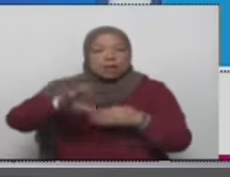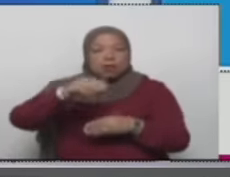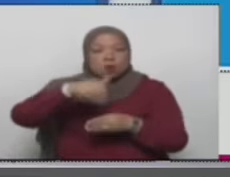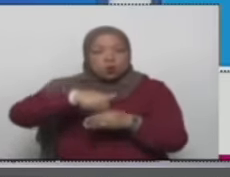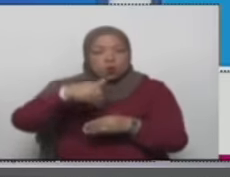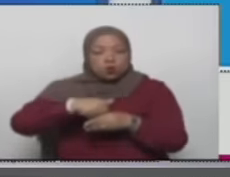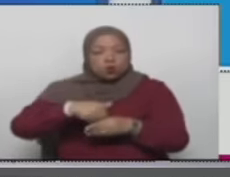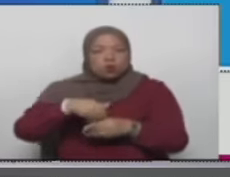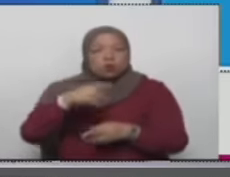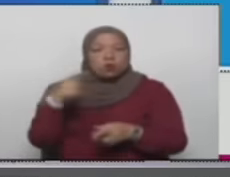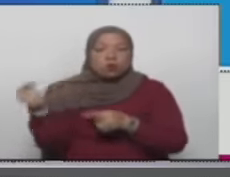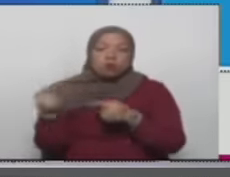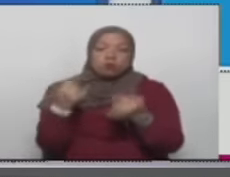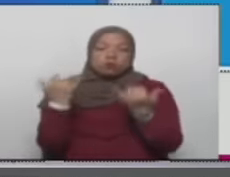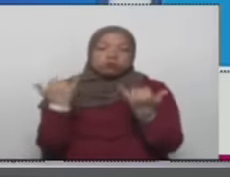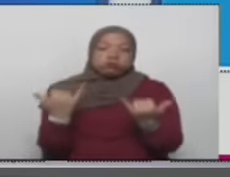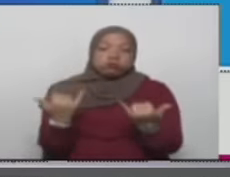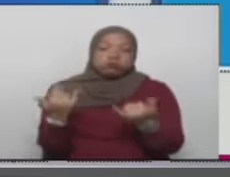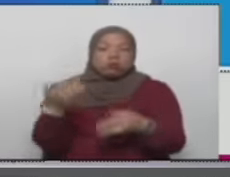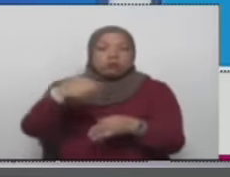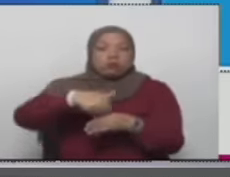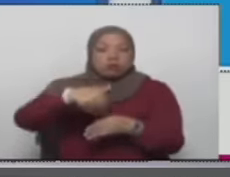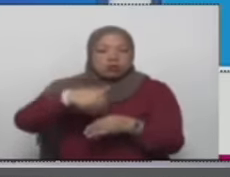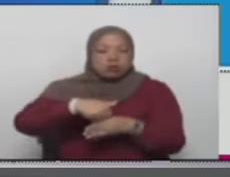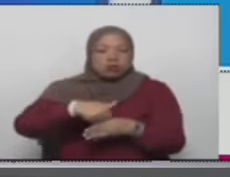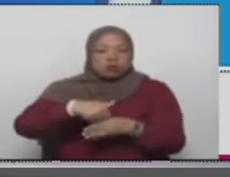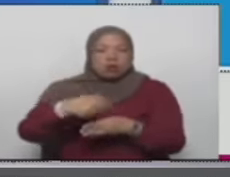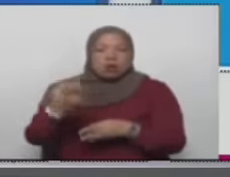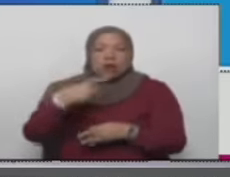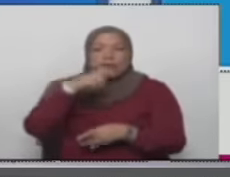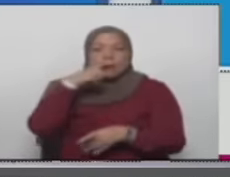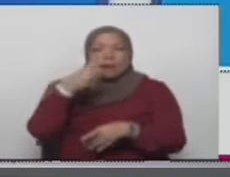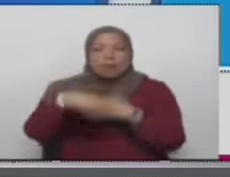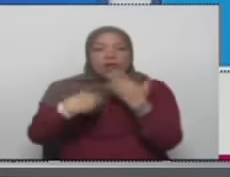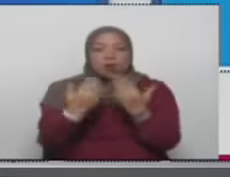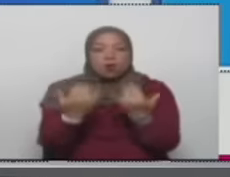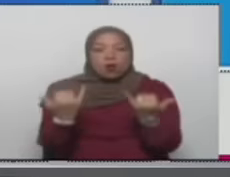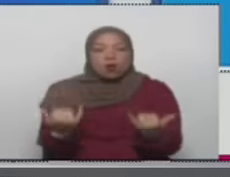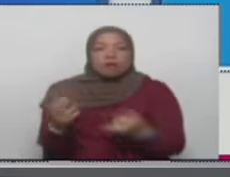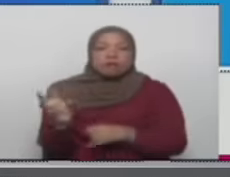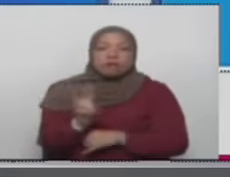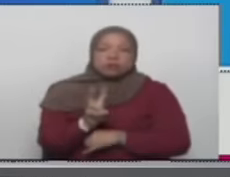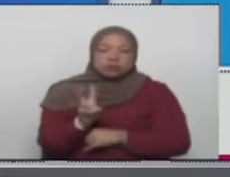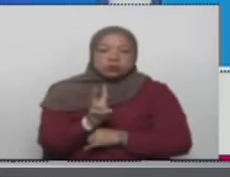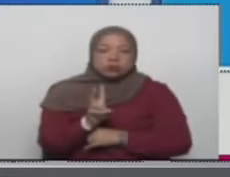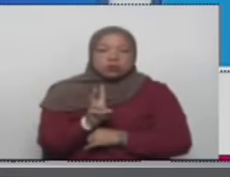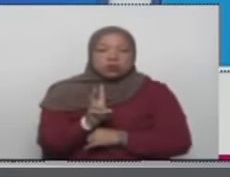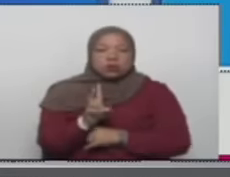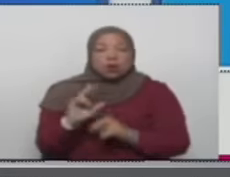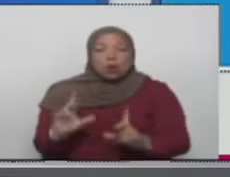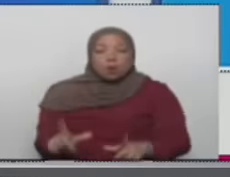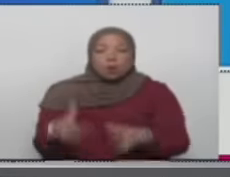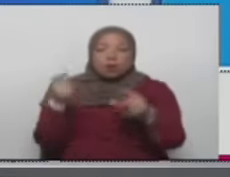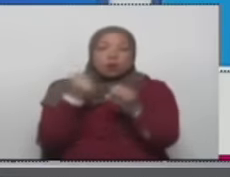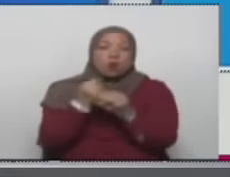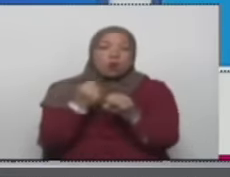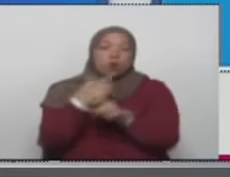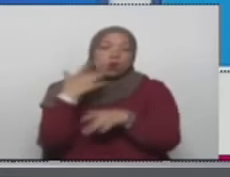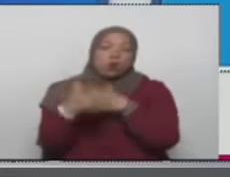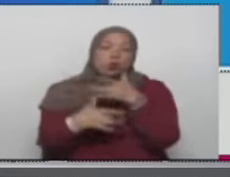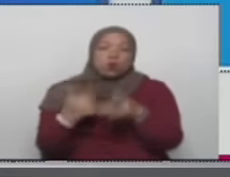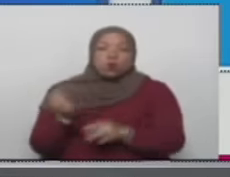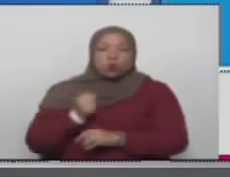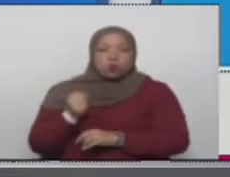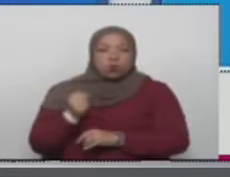como la instancia de contencioso electoral más alta de la República, que permitiera dirimir